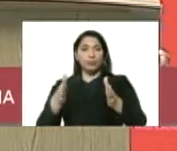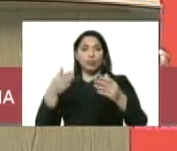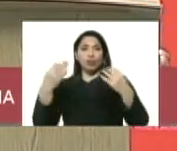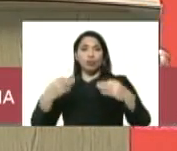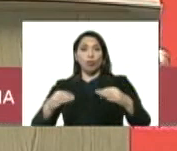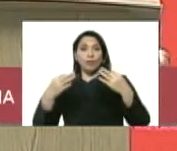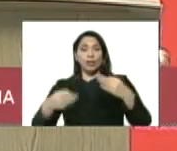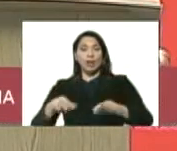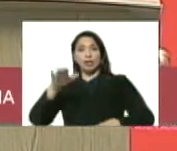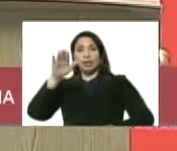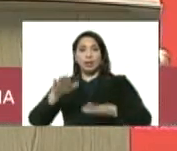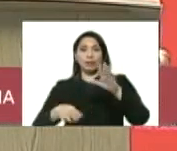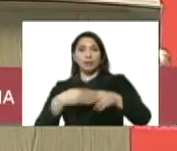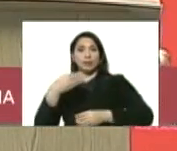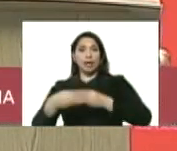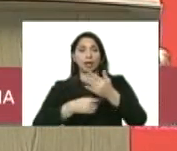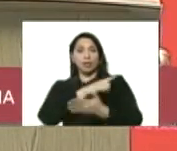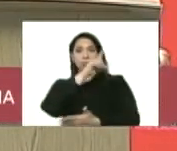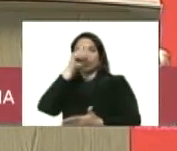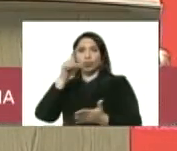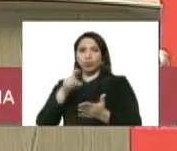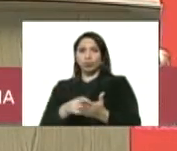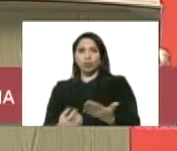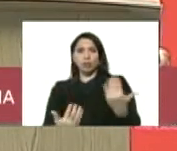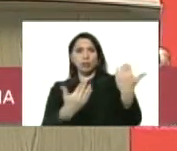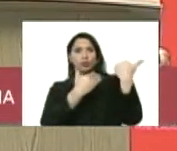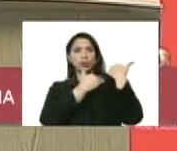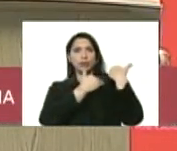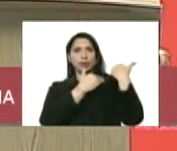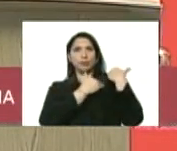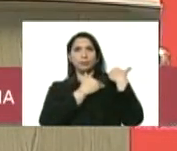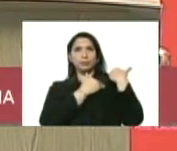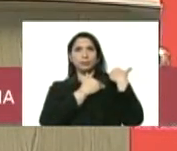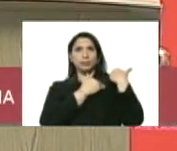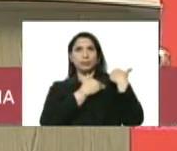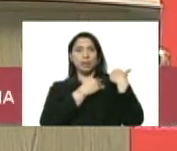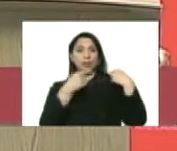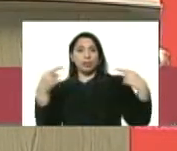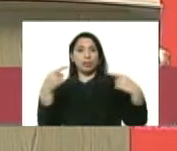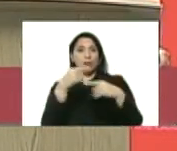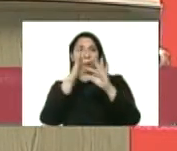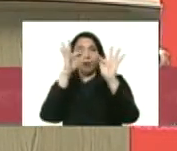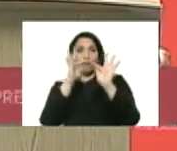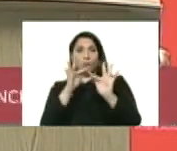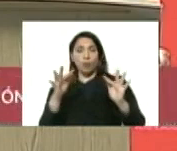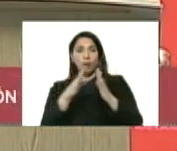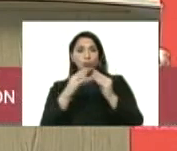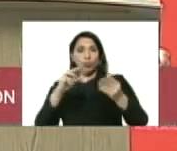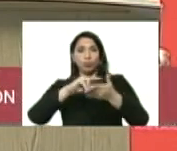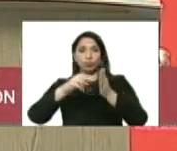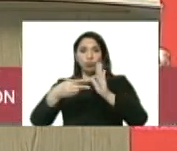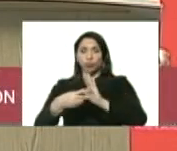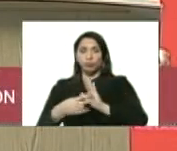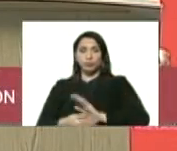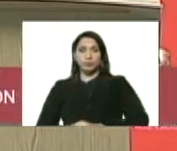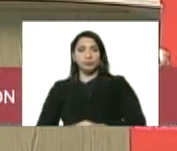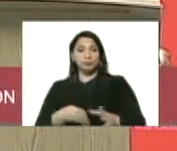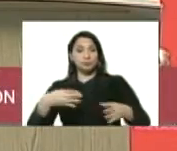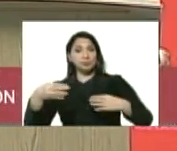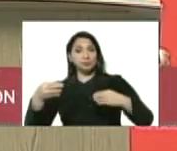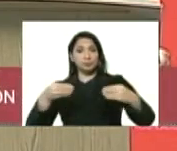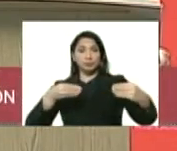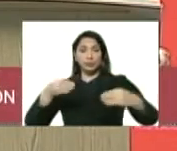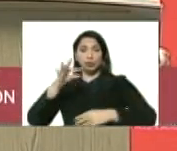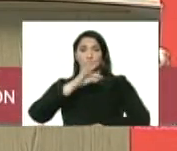relativa se haga con absoluta responsabilidad. De igual forma, todo lo que tiene que ver con la